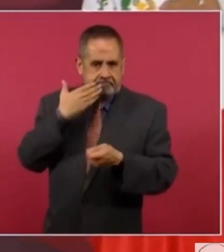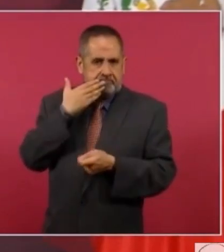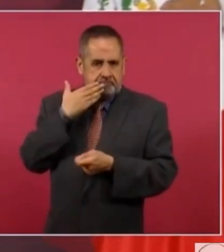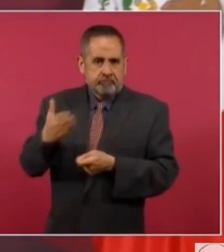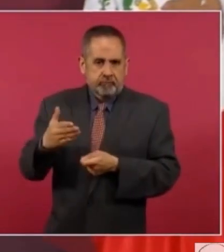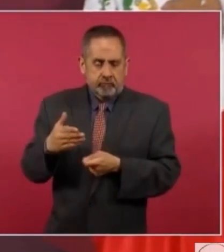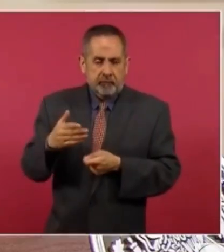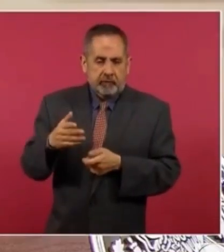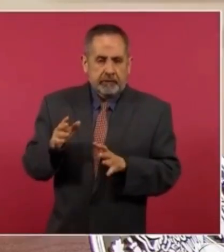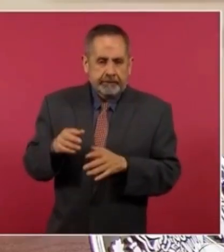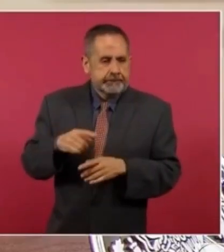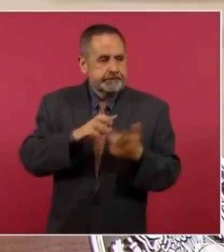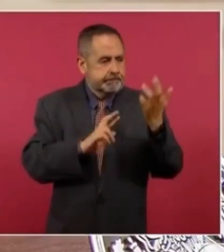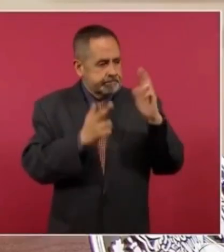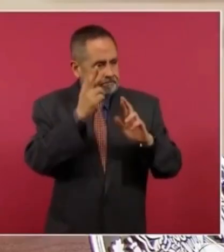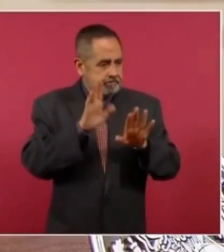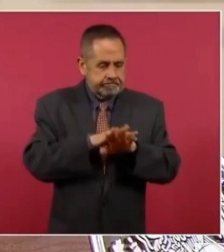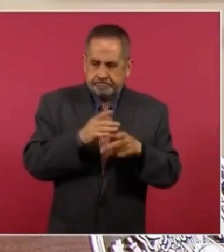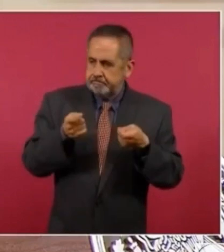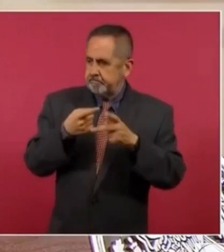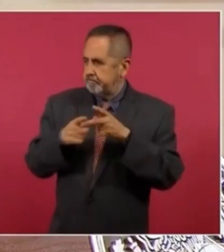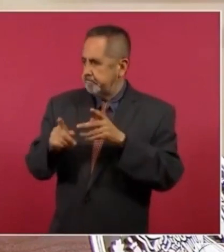el movimiento revolucionario,